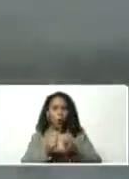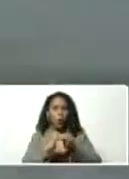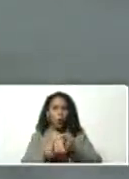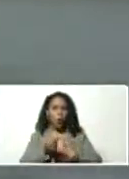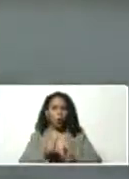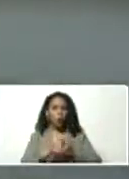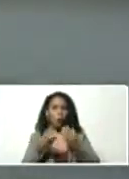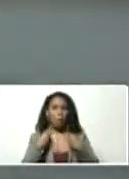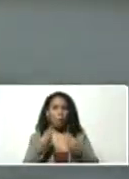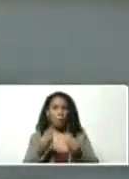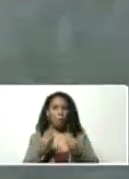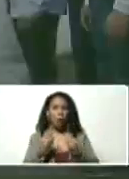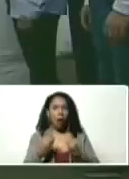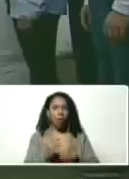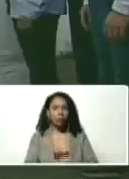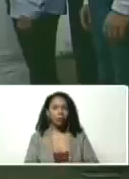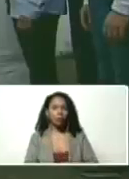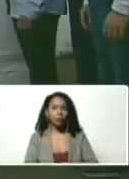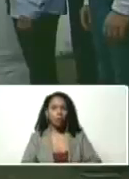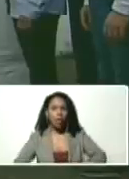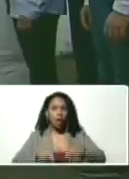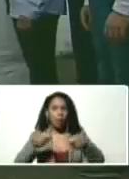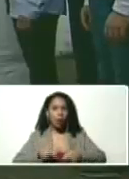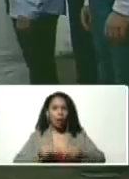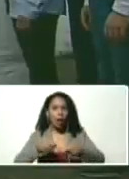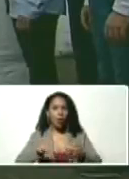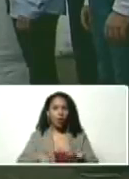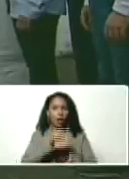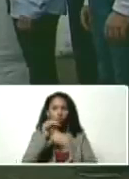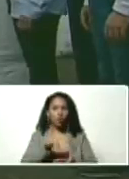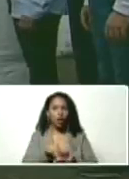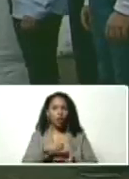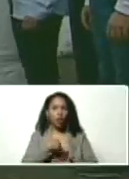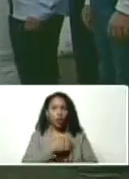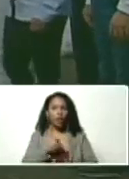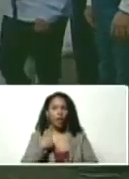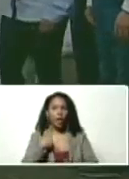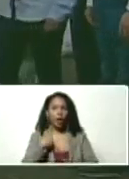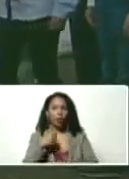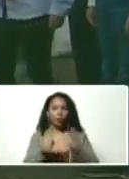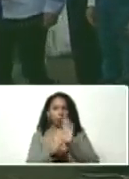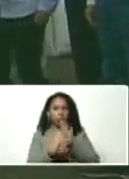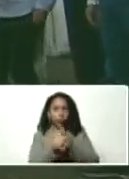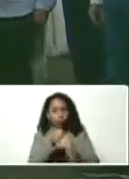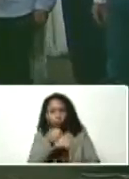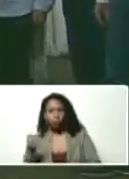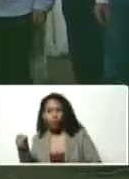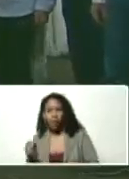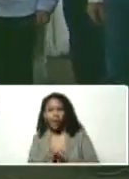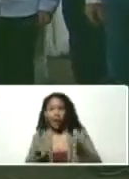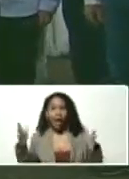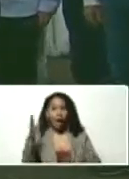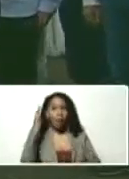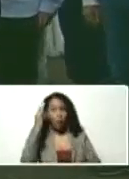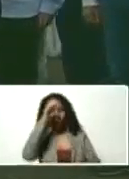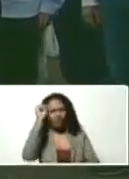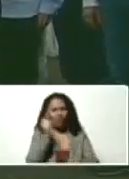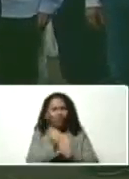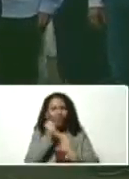múltiples productos para el mercado nacional. Quiero darle la palabra, presidente, a una gran mujer